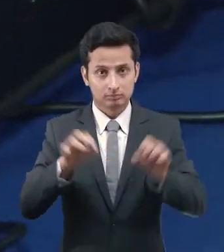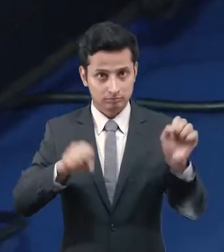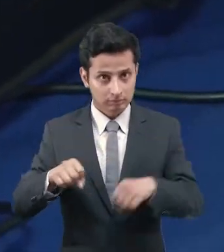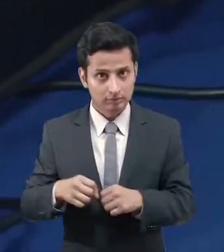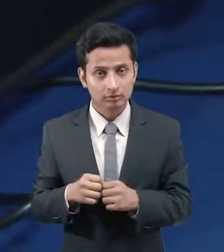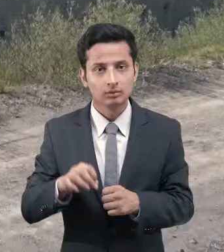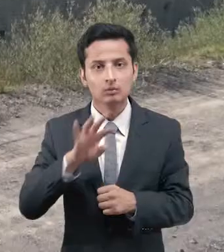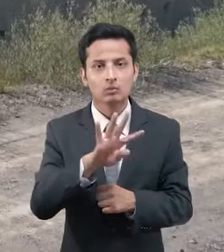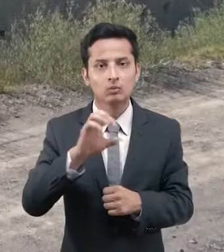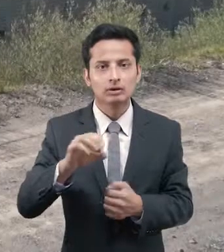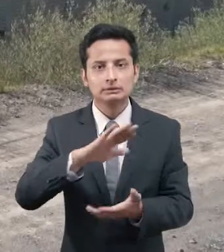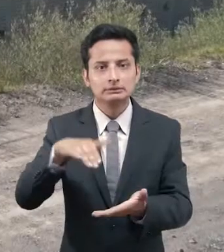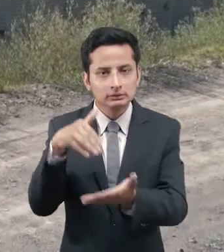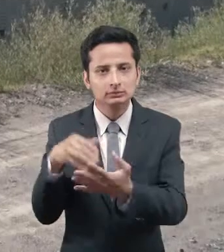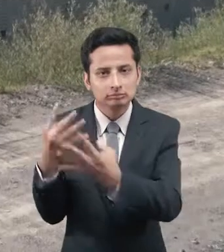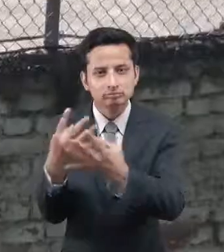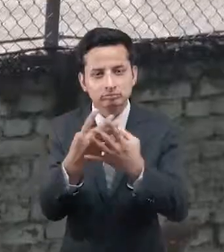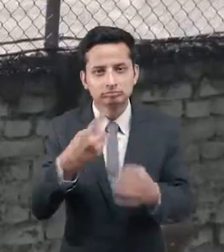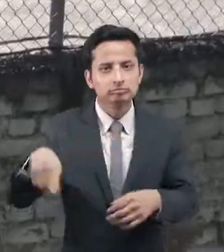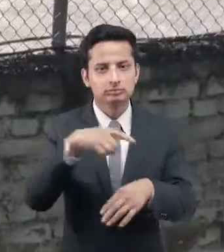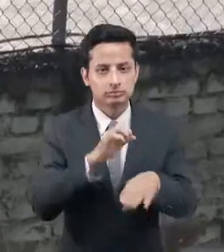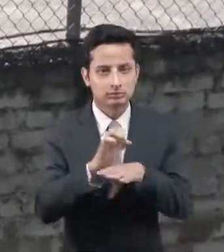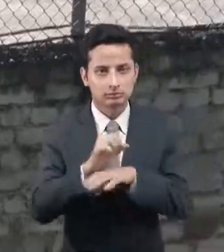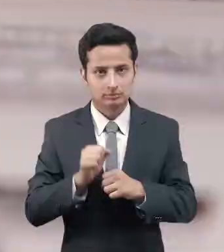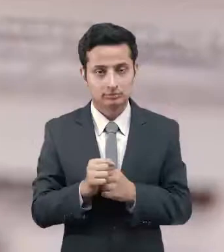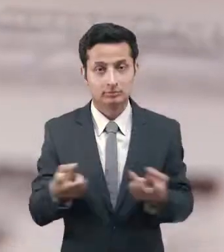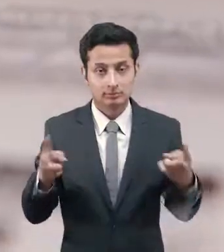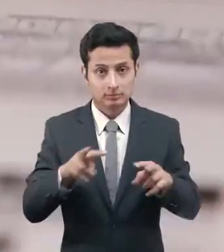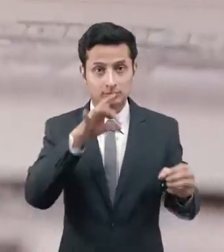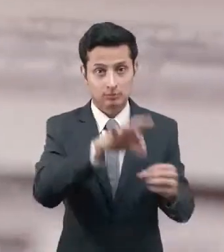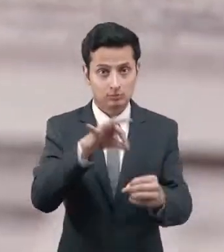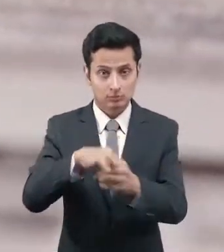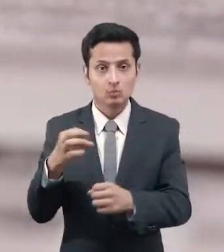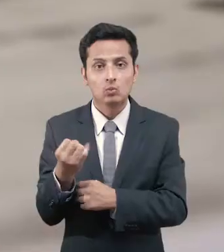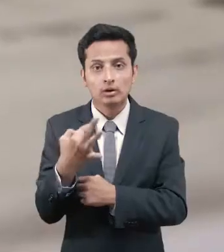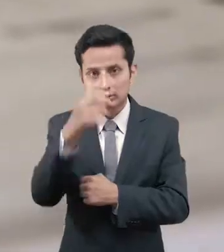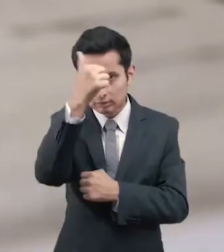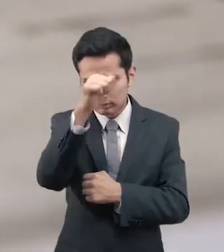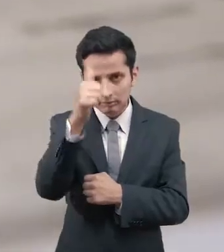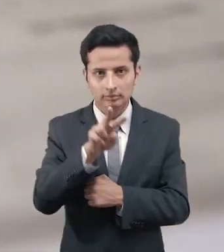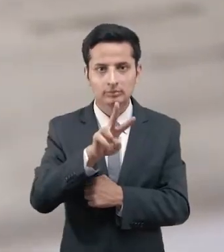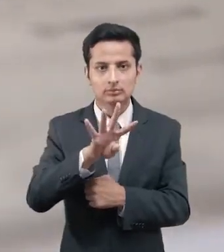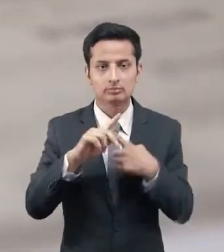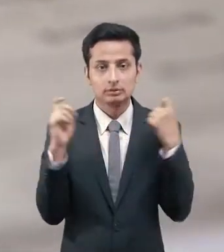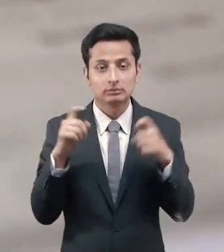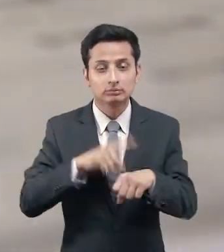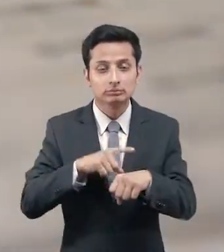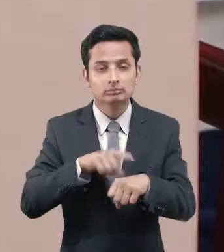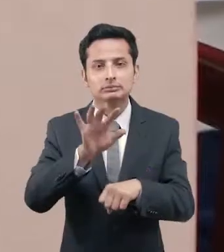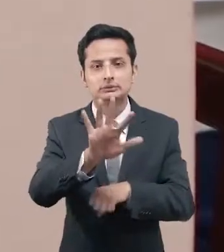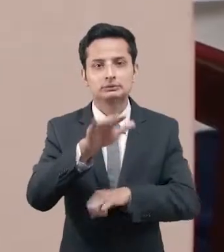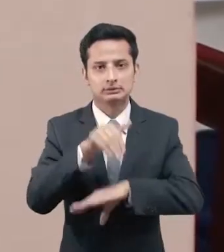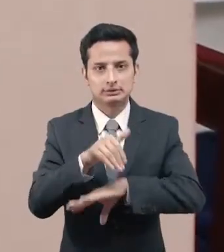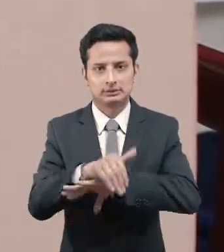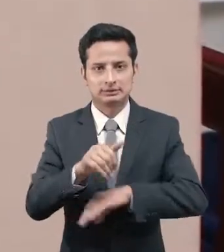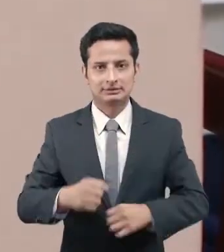su derecho al sufragio en 40 centros de privación de libertad del país, mientras que los votos serán contabilizados el domingo 24 de marzo a partir